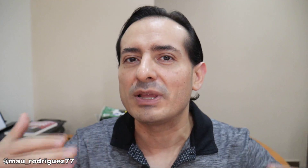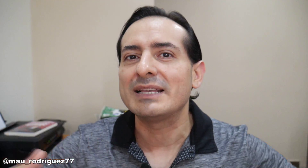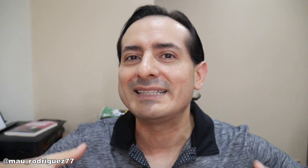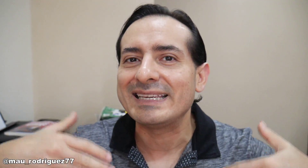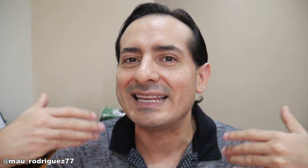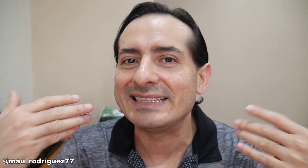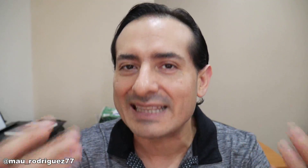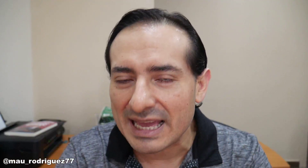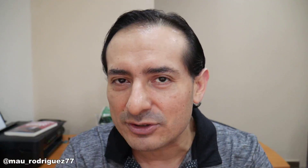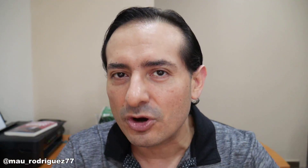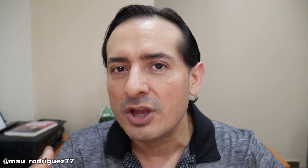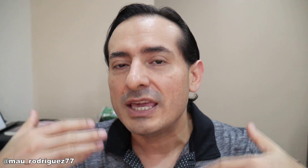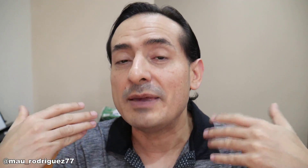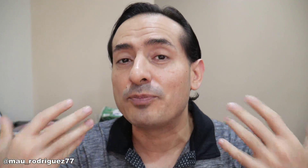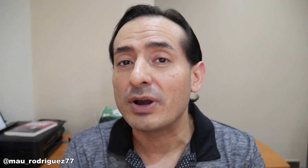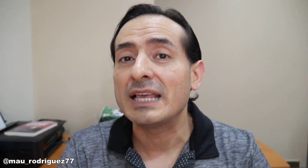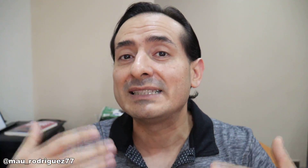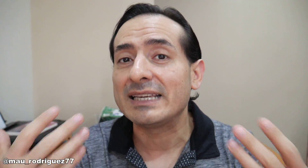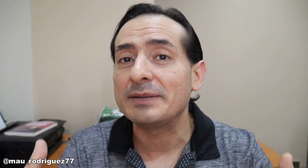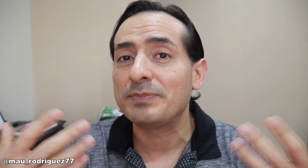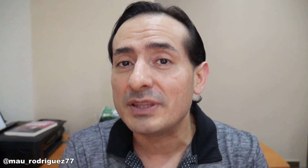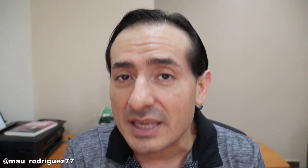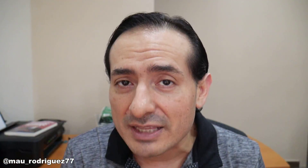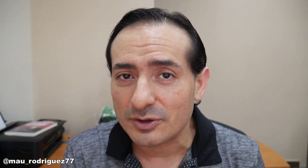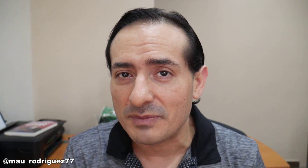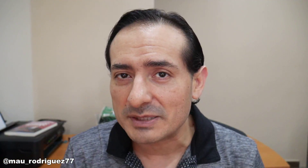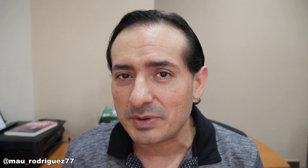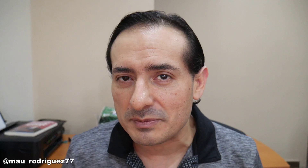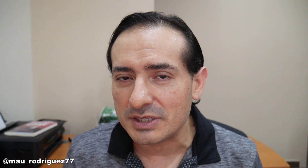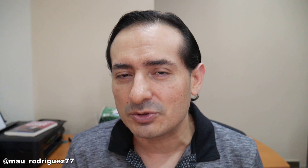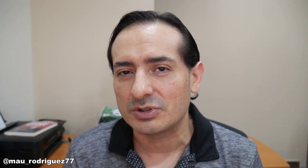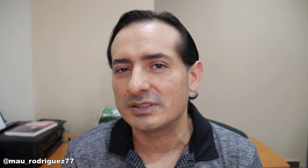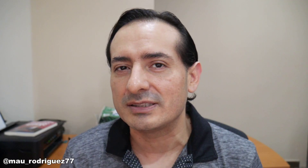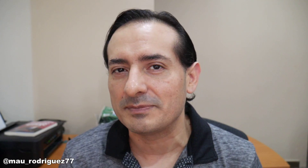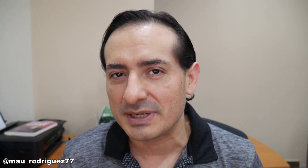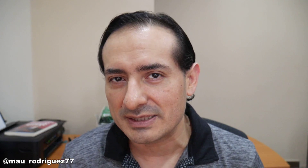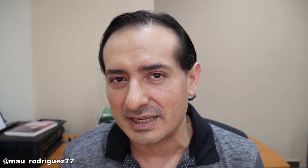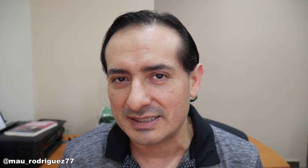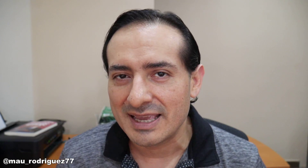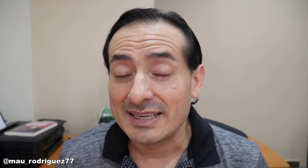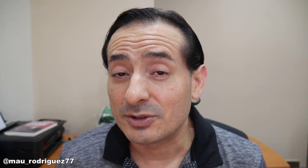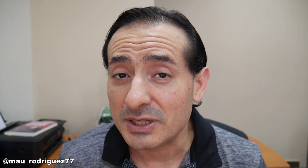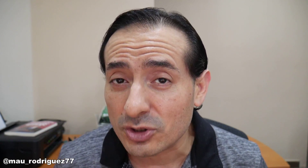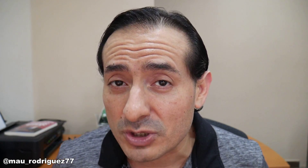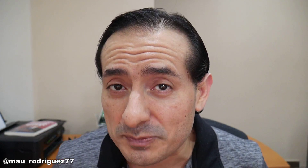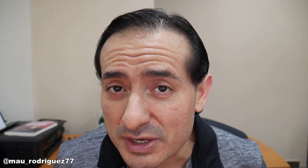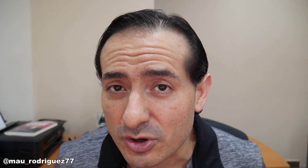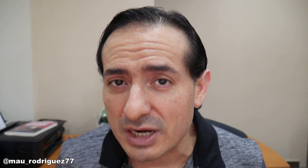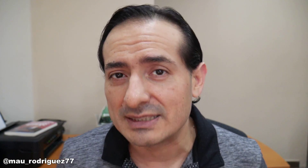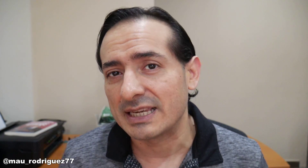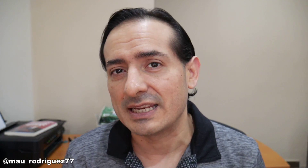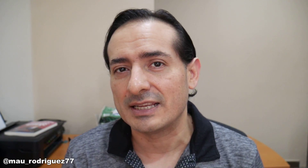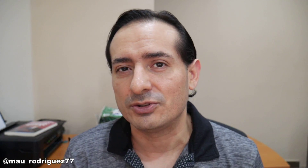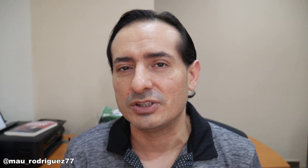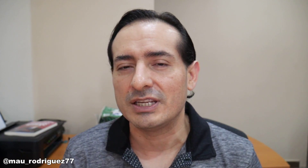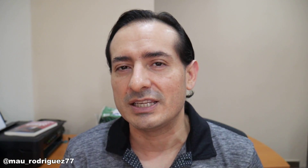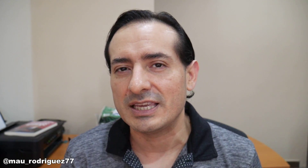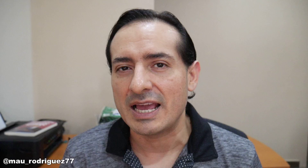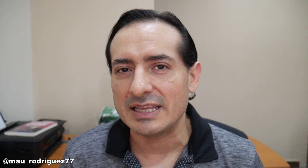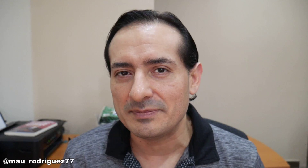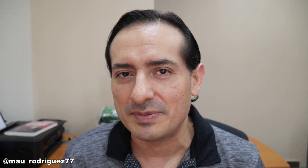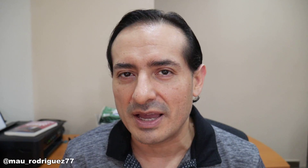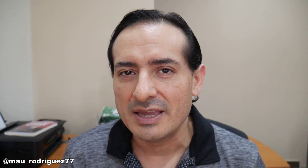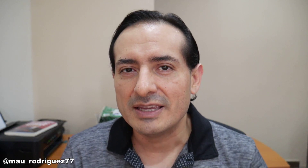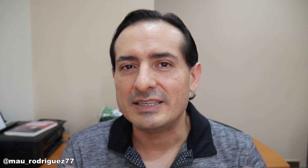que puedan seguir entrando y puedan seguir pidiendo más permisos estas empresas, sobre todo españolas de generación de